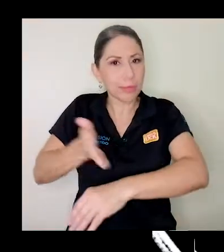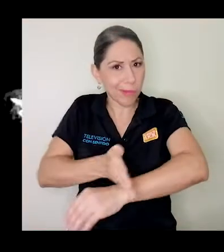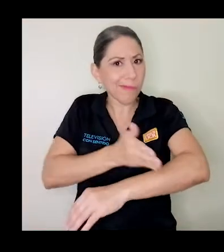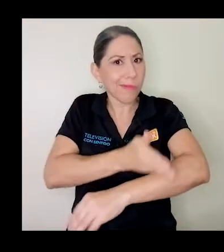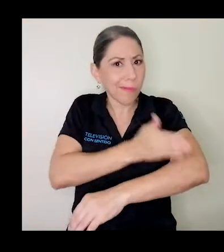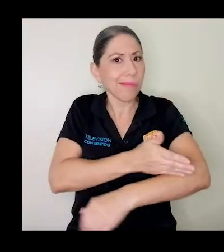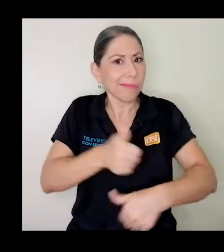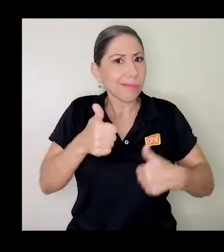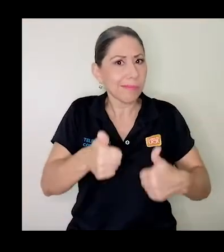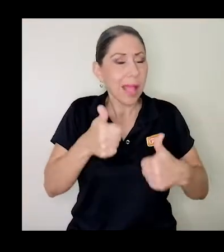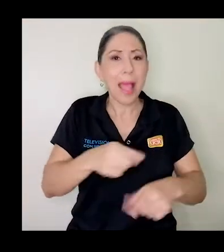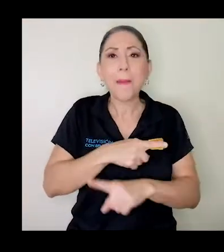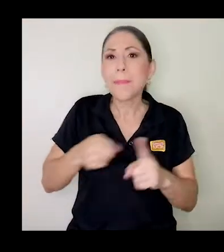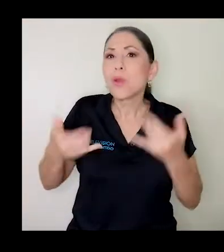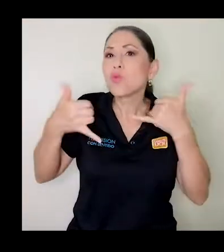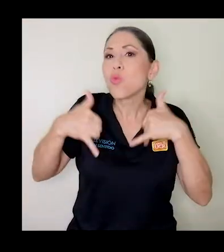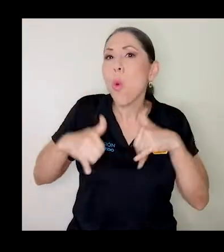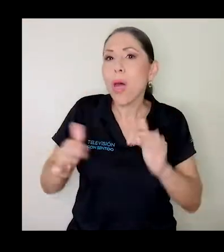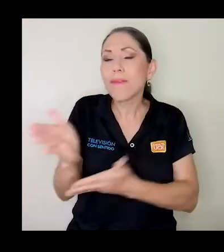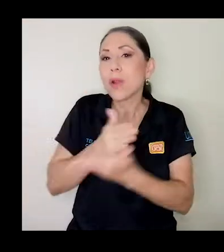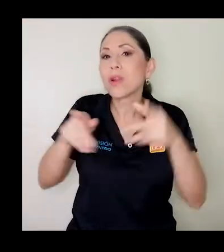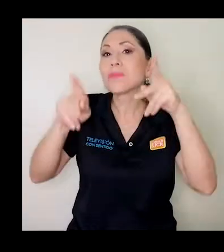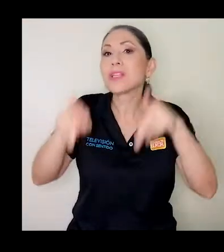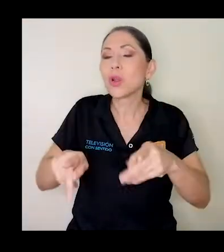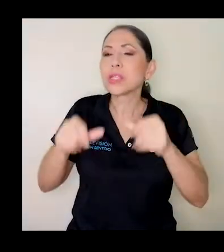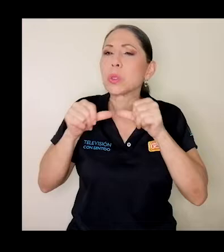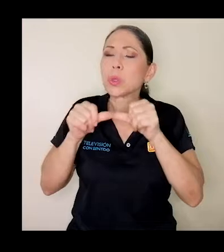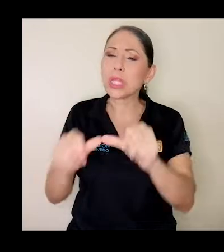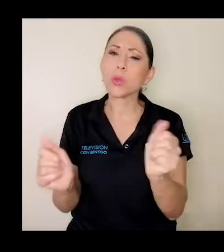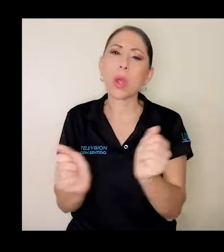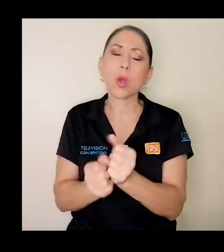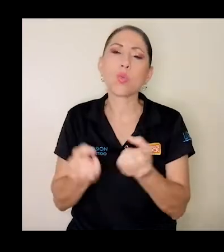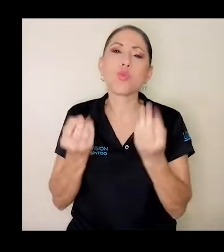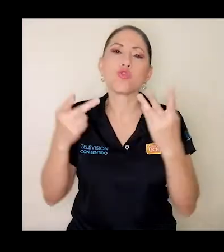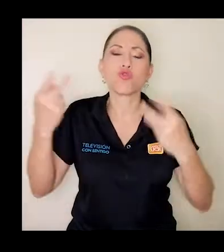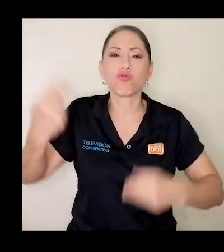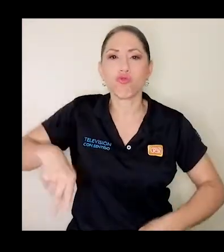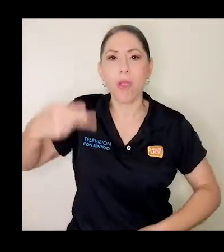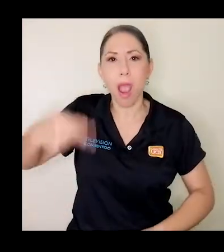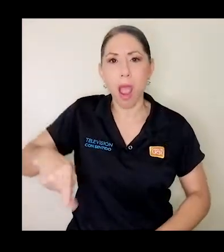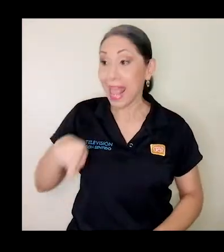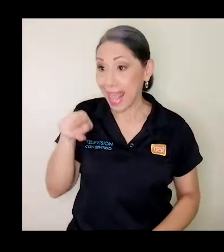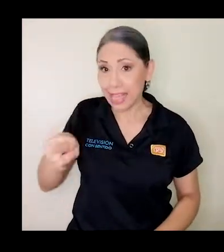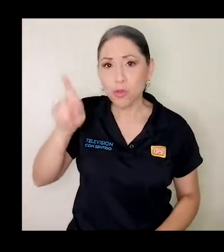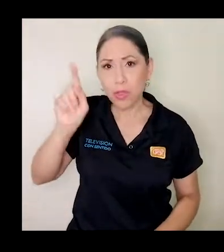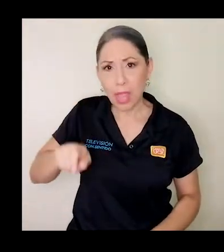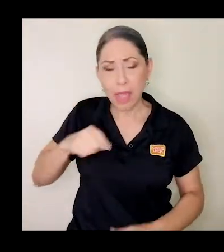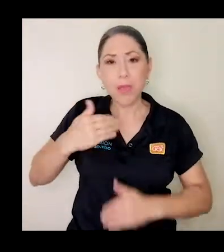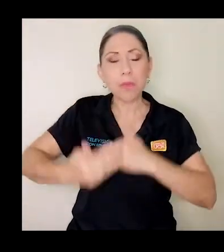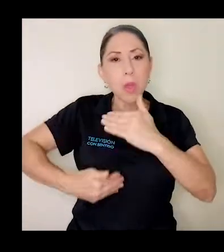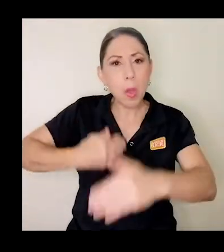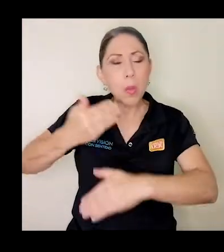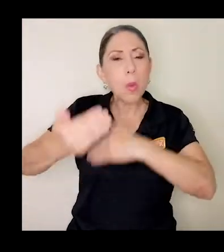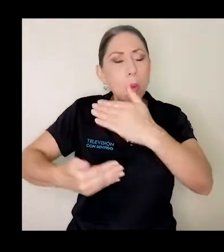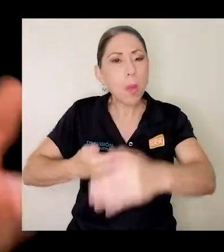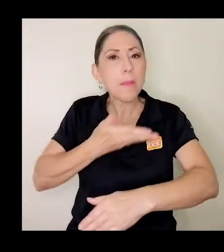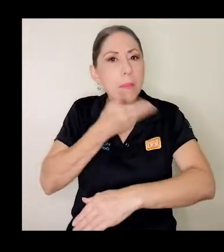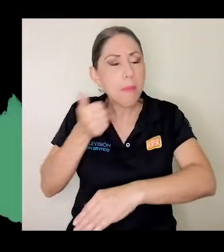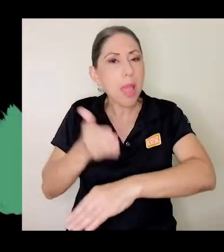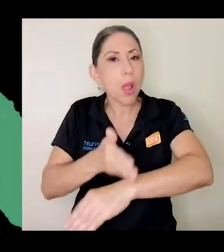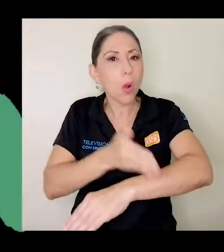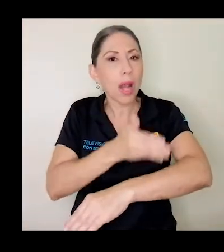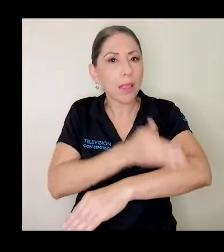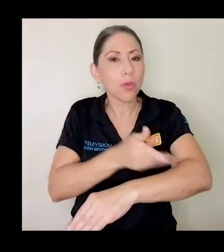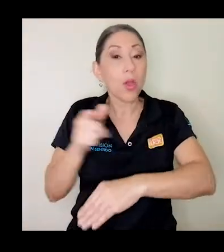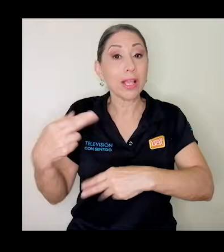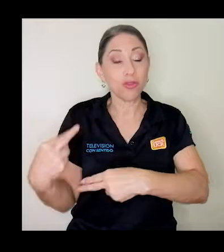pero siguen habiendo exposición a riesgos de alguna gente. Y nos parece que Eso tiene que ir mejorando y es parte